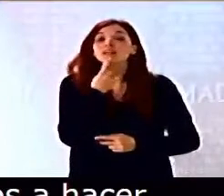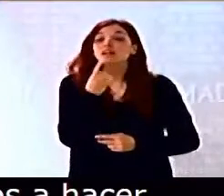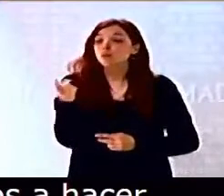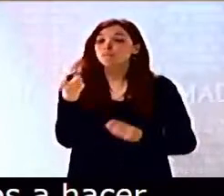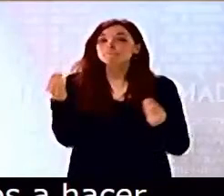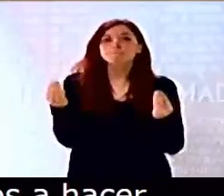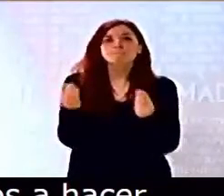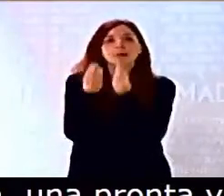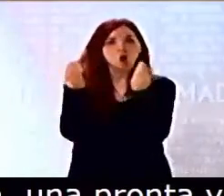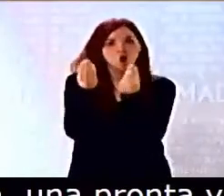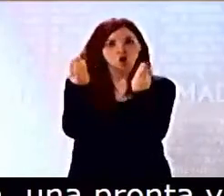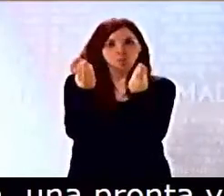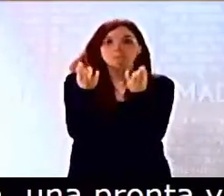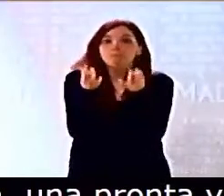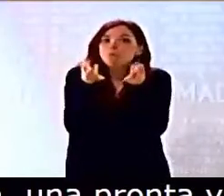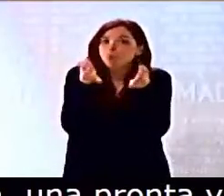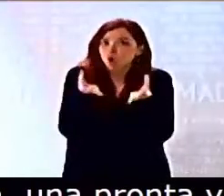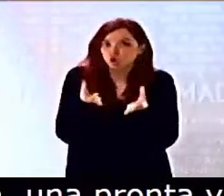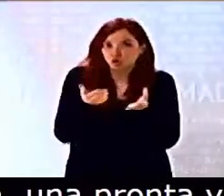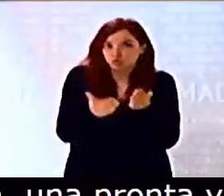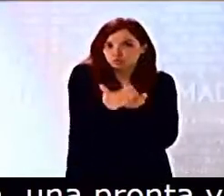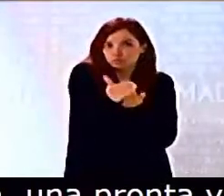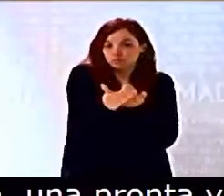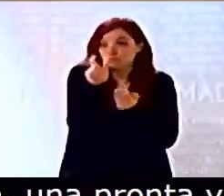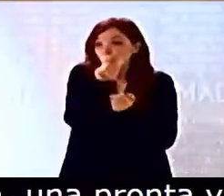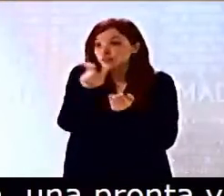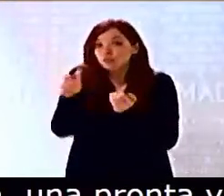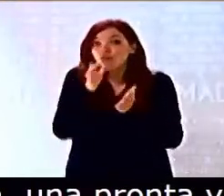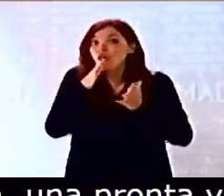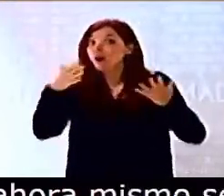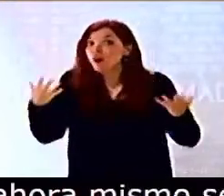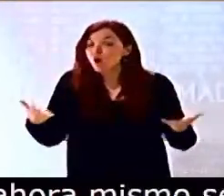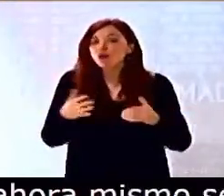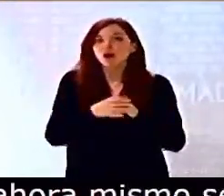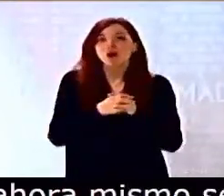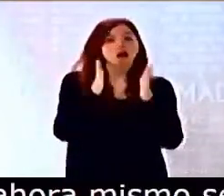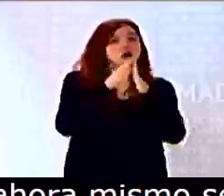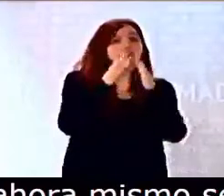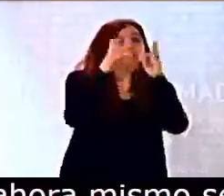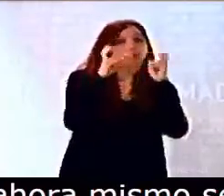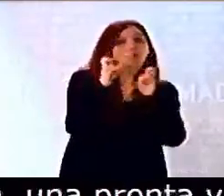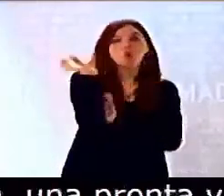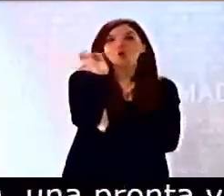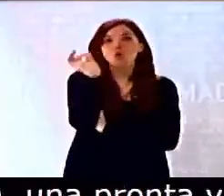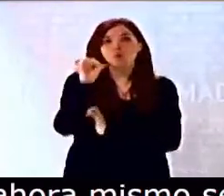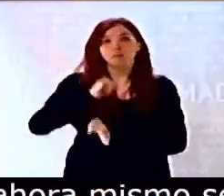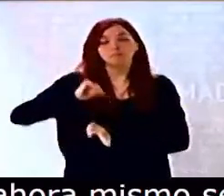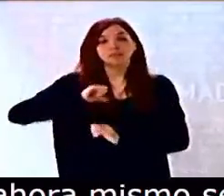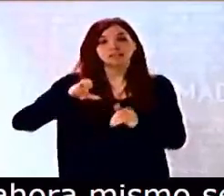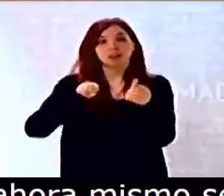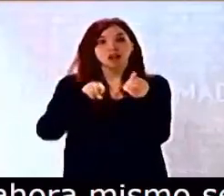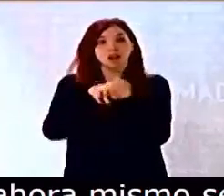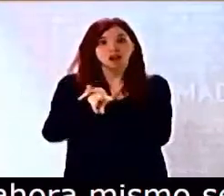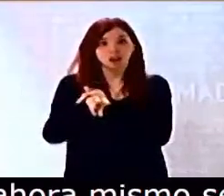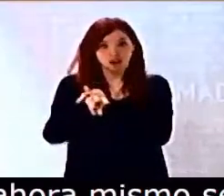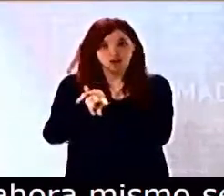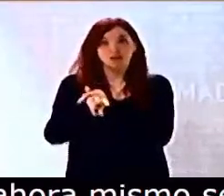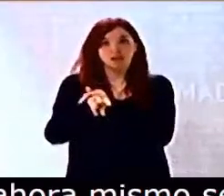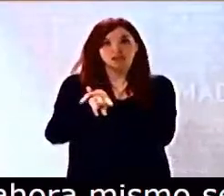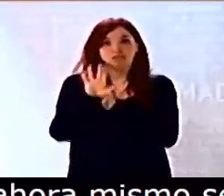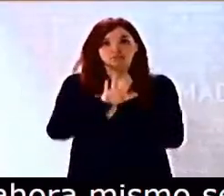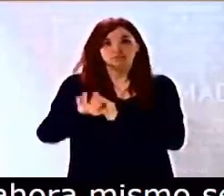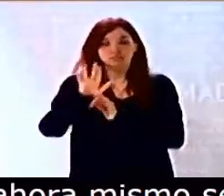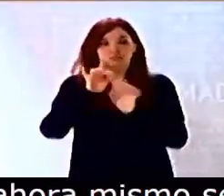aquellas personas que ahora mismo se encuentran bien en sus domicilios o bien hospitalizadas en algunos de nuestros centros hospitalarios de la